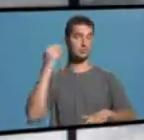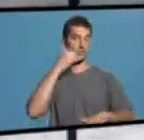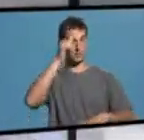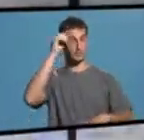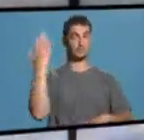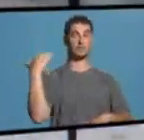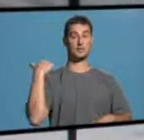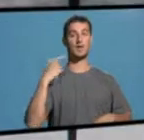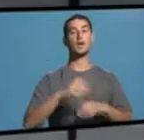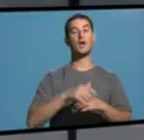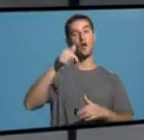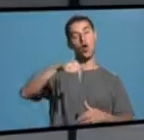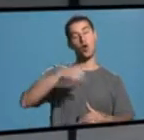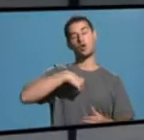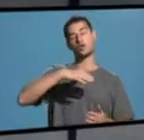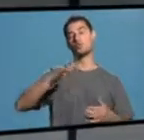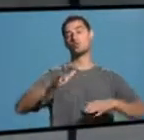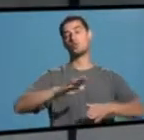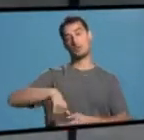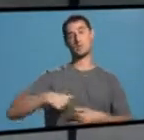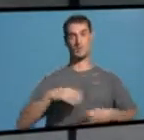Mariña, pon hoxe o peche ao noso espacio informativo.